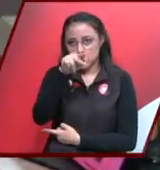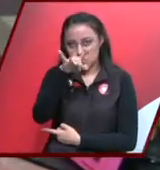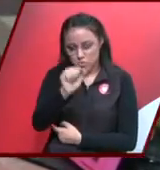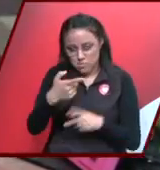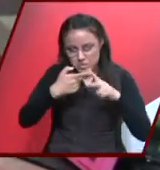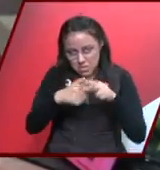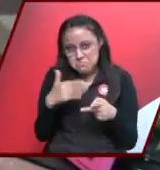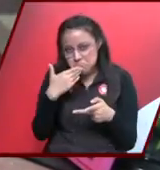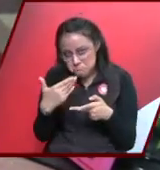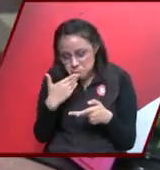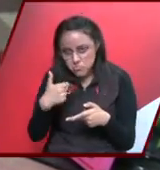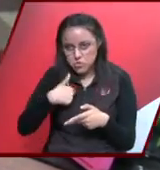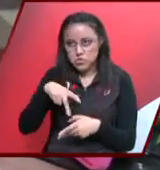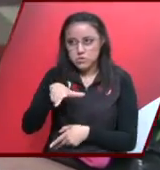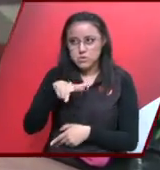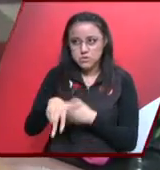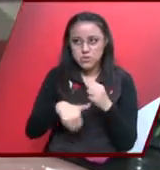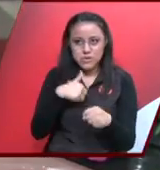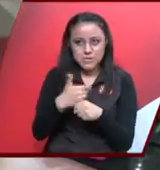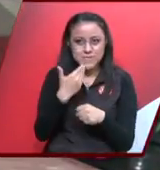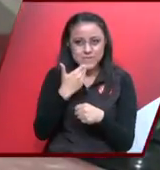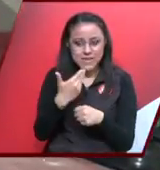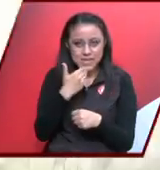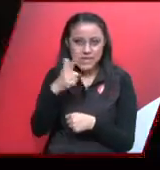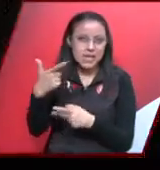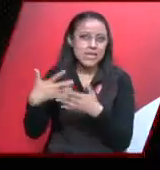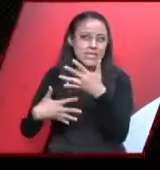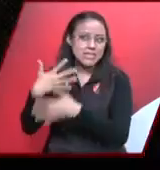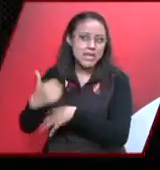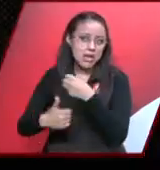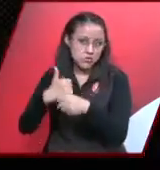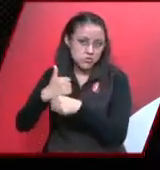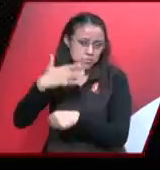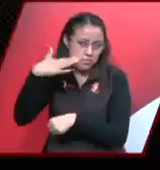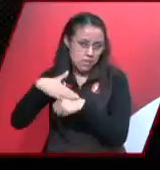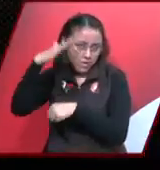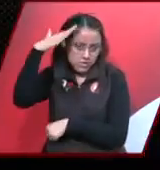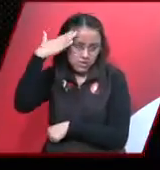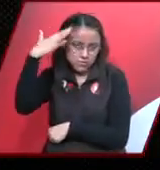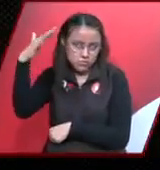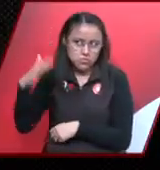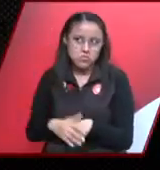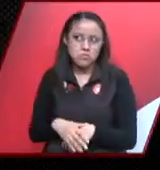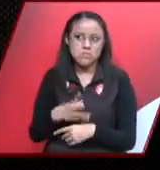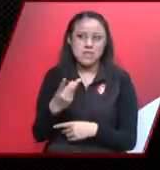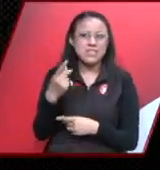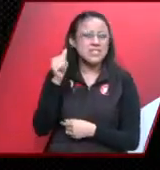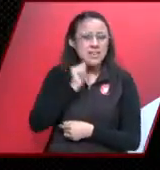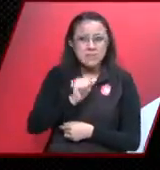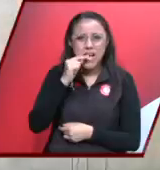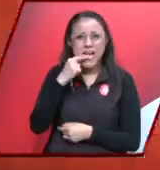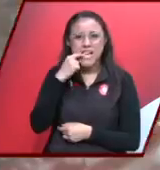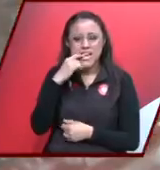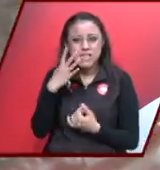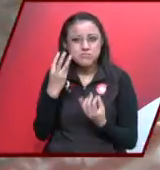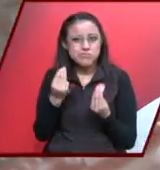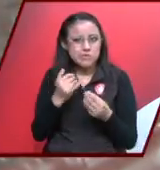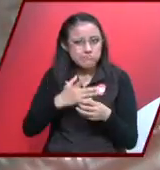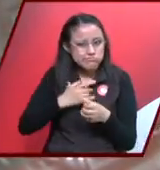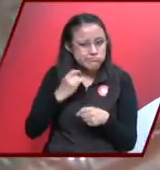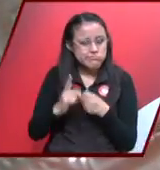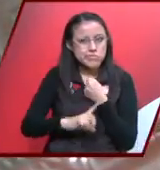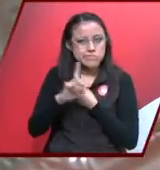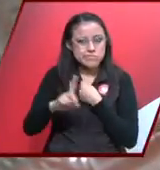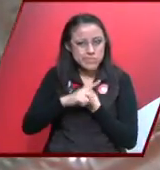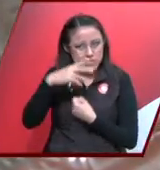Empezamos bien, pues yo tenía 18 años, me lleva 15 años. Y bueno, era una relación de muchos celos y de violencia. En marzo de